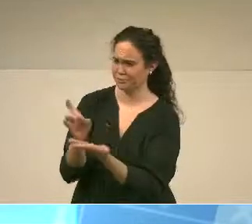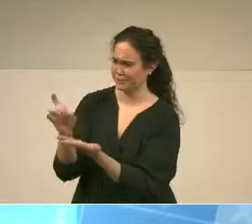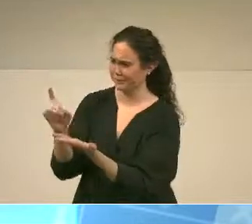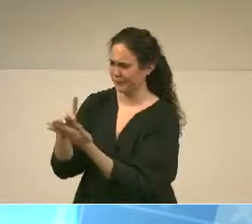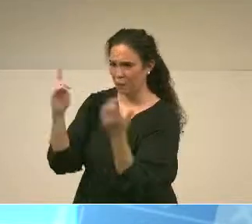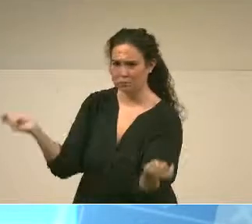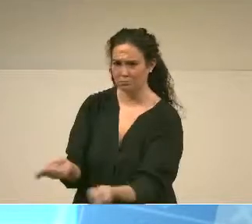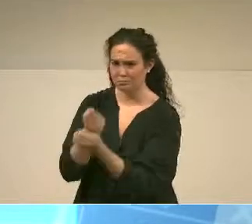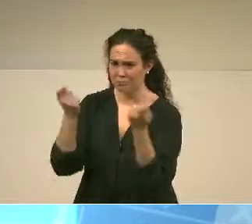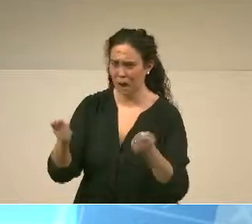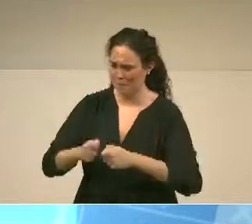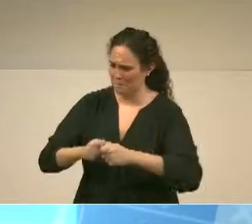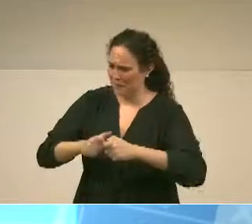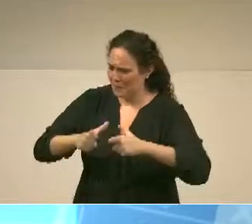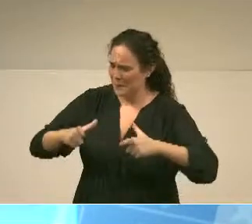masivos,